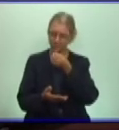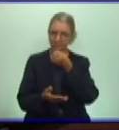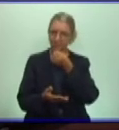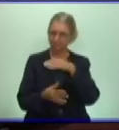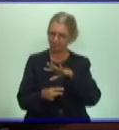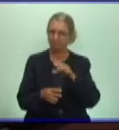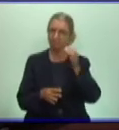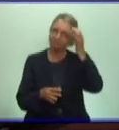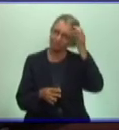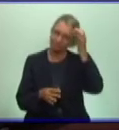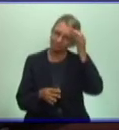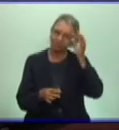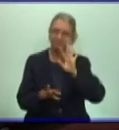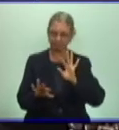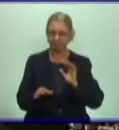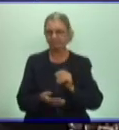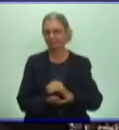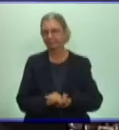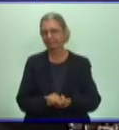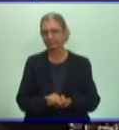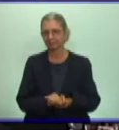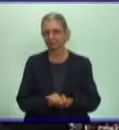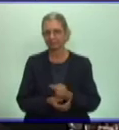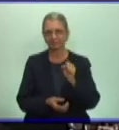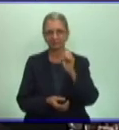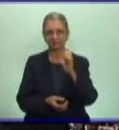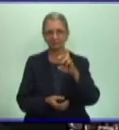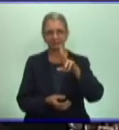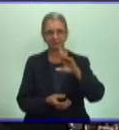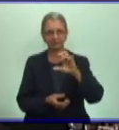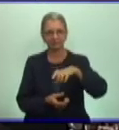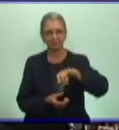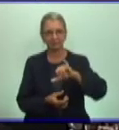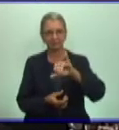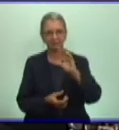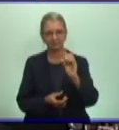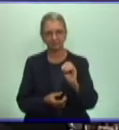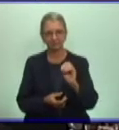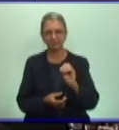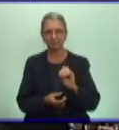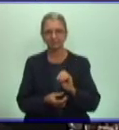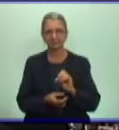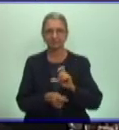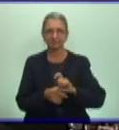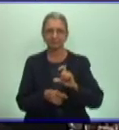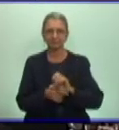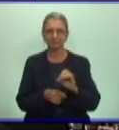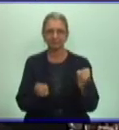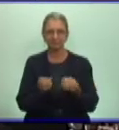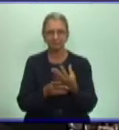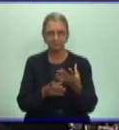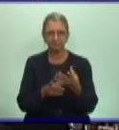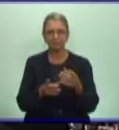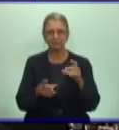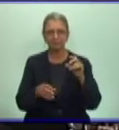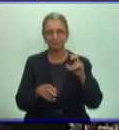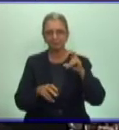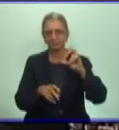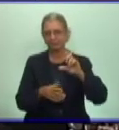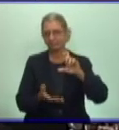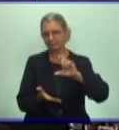lengua española. La de lengua española. Sergio Escalona, de Campo Florido, también en la capital. En las asignaturas del